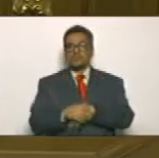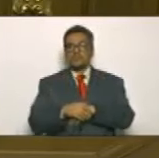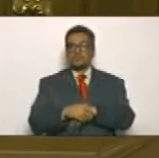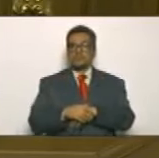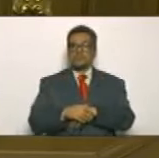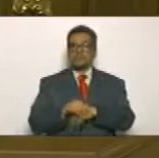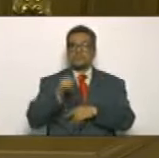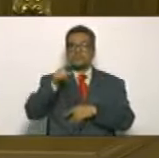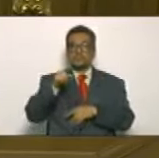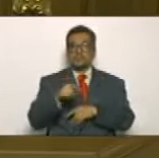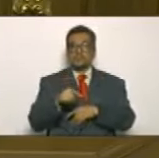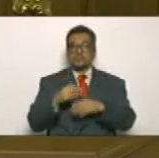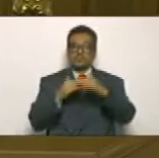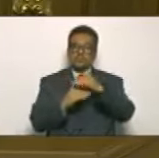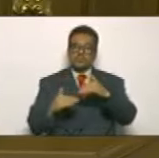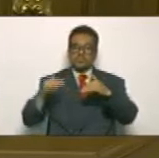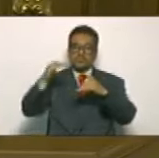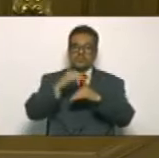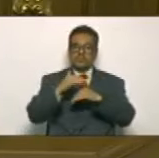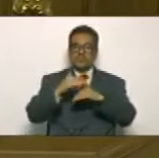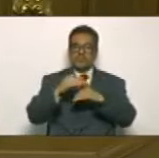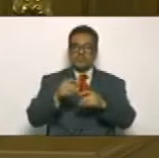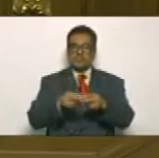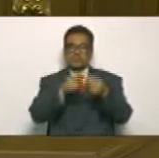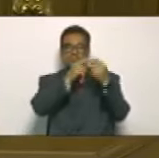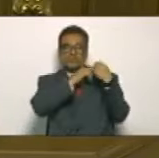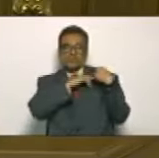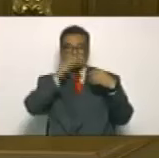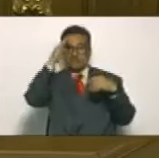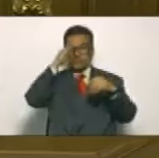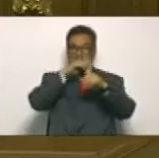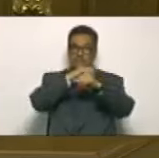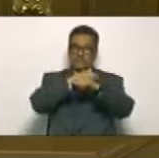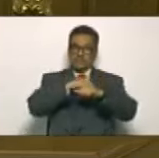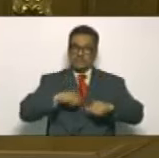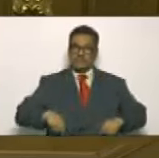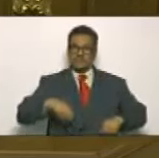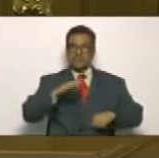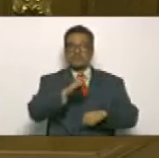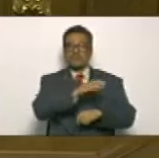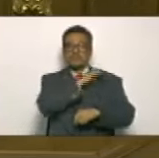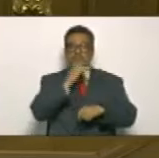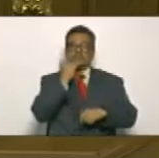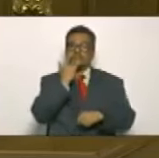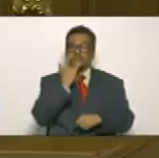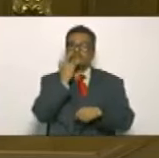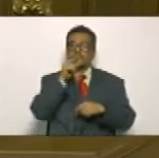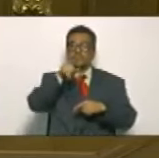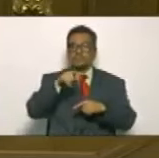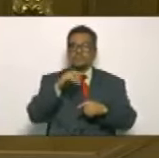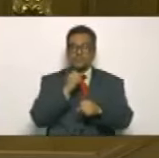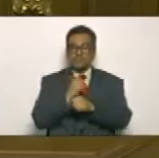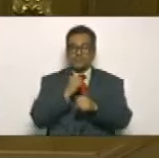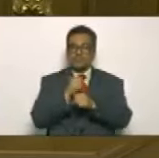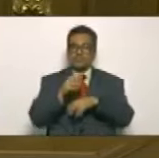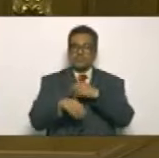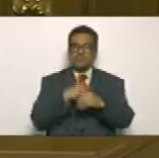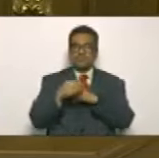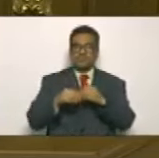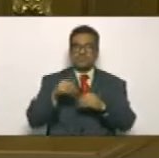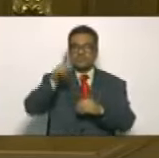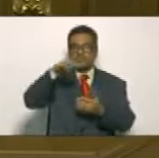donde fue ascendido al cargo de teniente por su gran valentía y dedicación, que